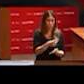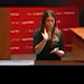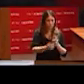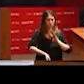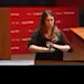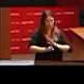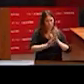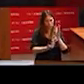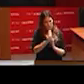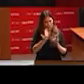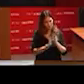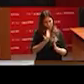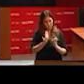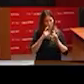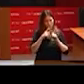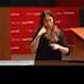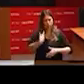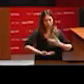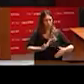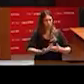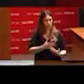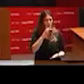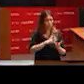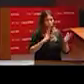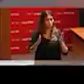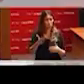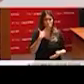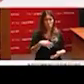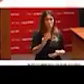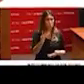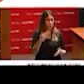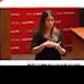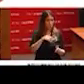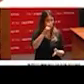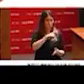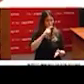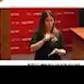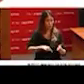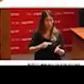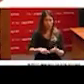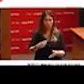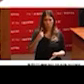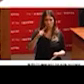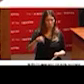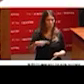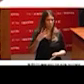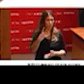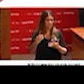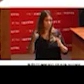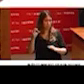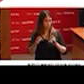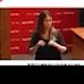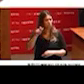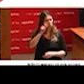afrontando día a día en nuestra organización en este momento en una plantilla de alrededor de 4000 personas tenemos un 1,46 por de